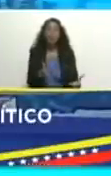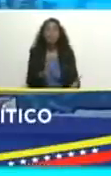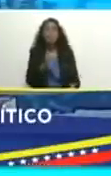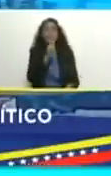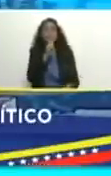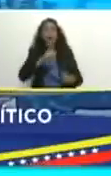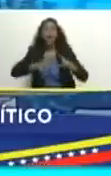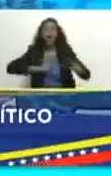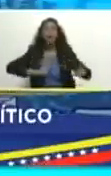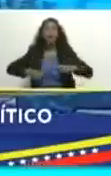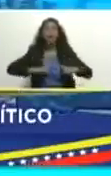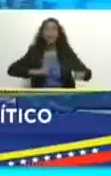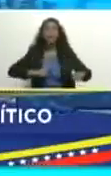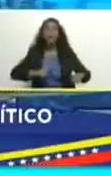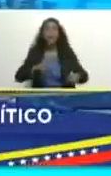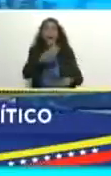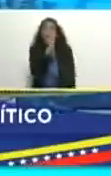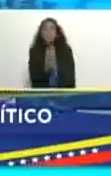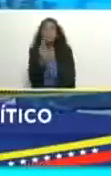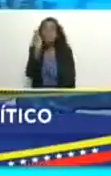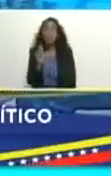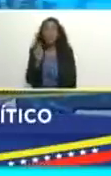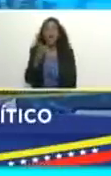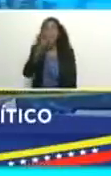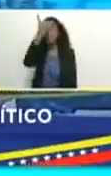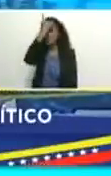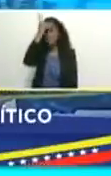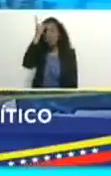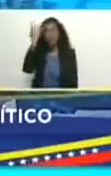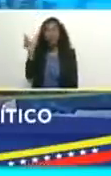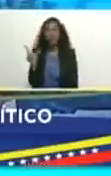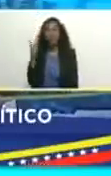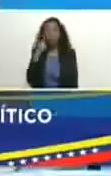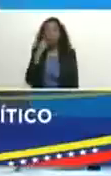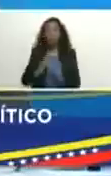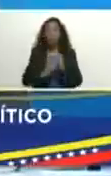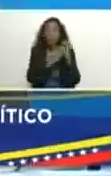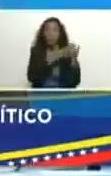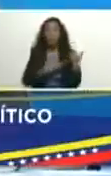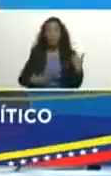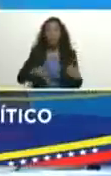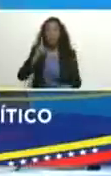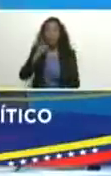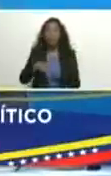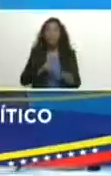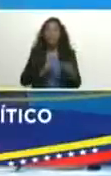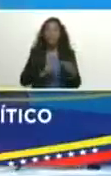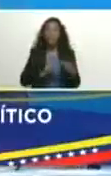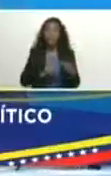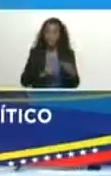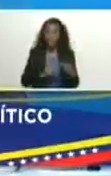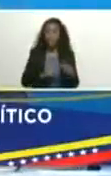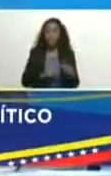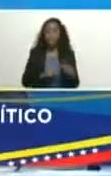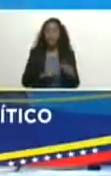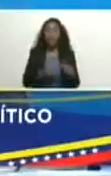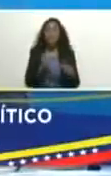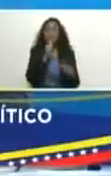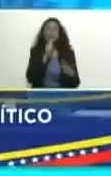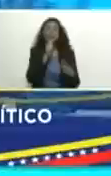y coordinador al diputado Diosdado Cabello Rondón, y tendrá los